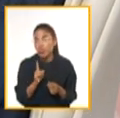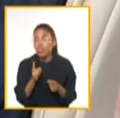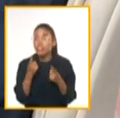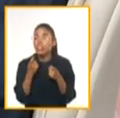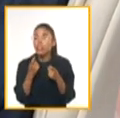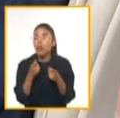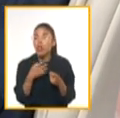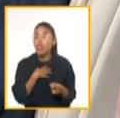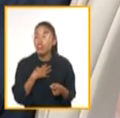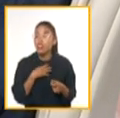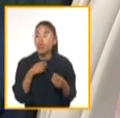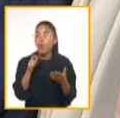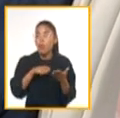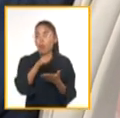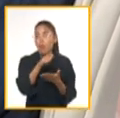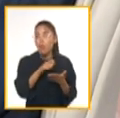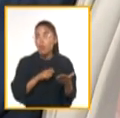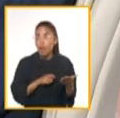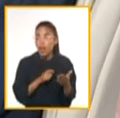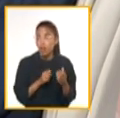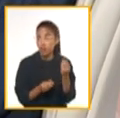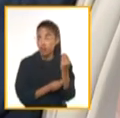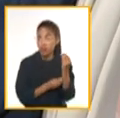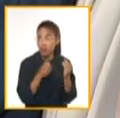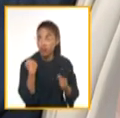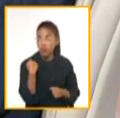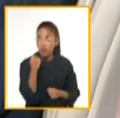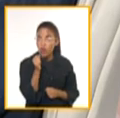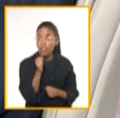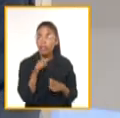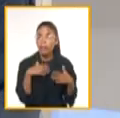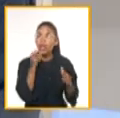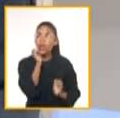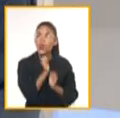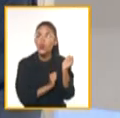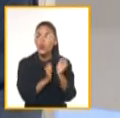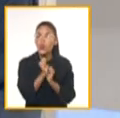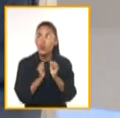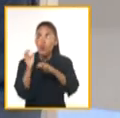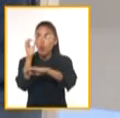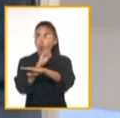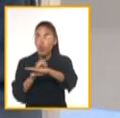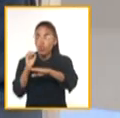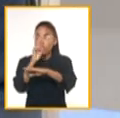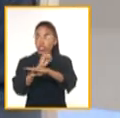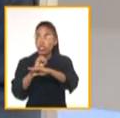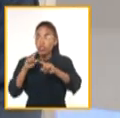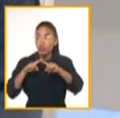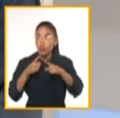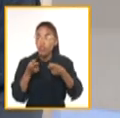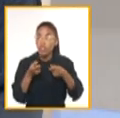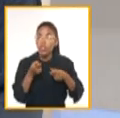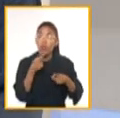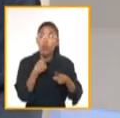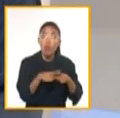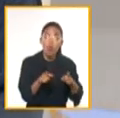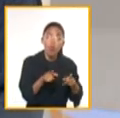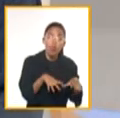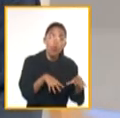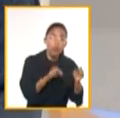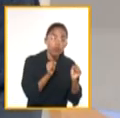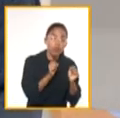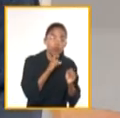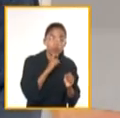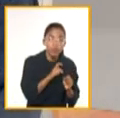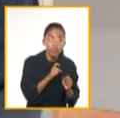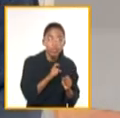fuerte para poder llegarle a las unidades de aquí del occidente. Porque si podíamos causar una caída en cascada, si teníamos debilidad